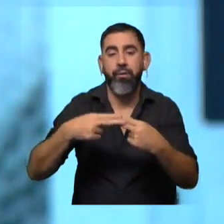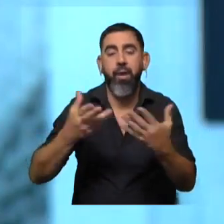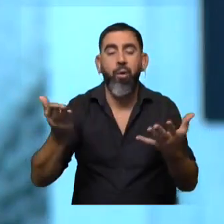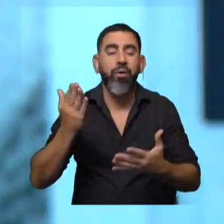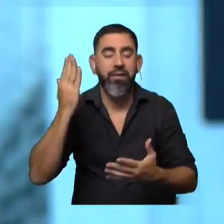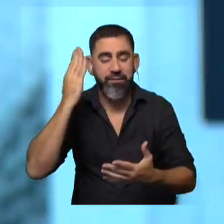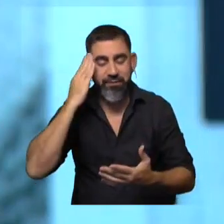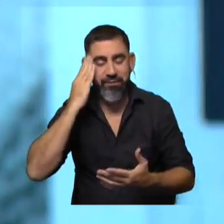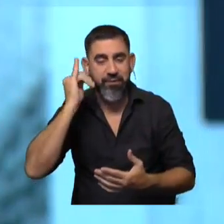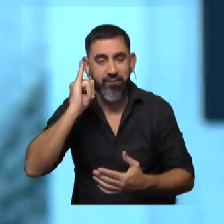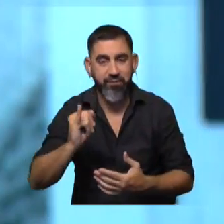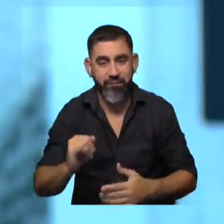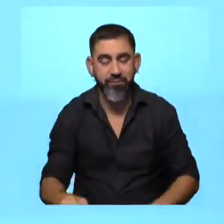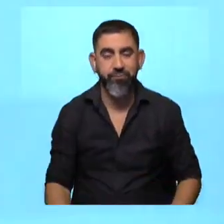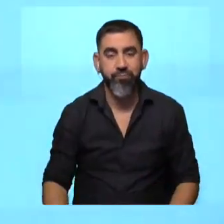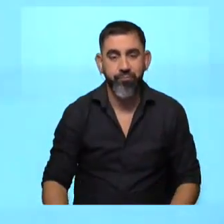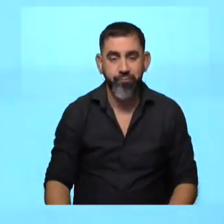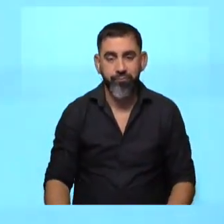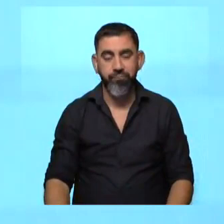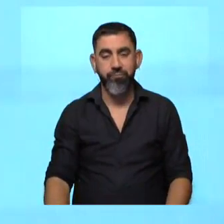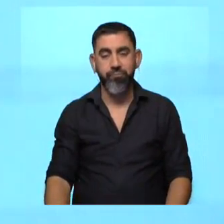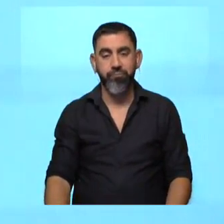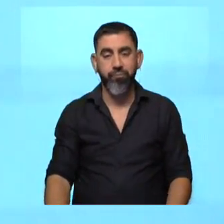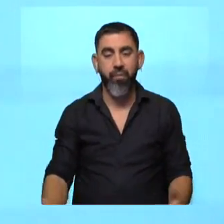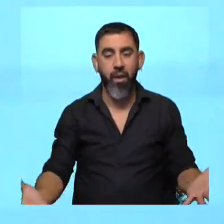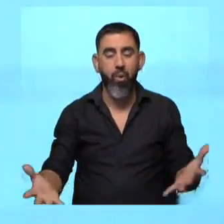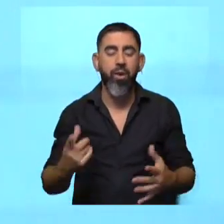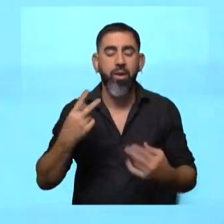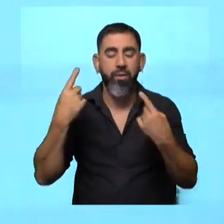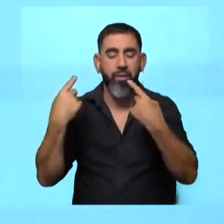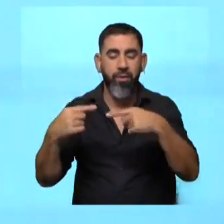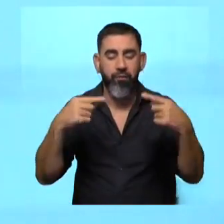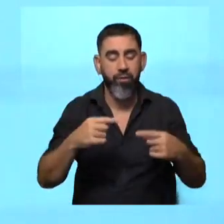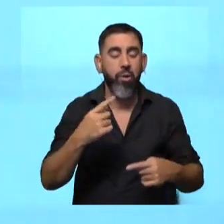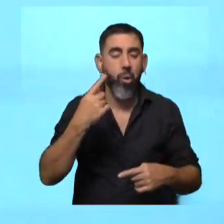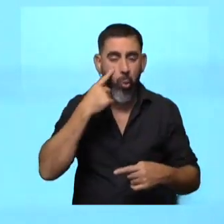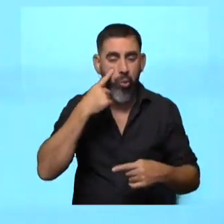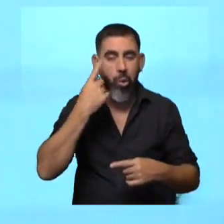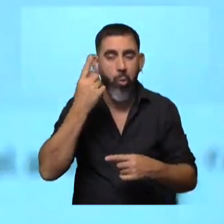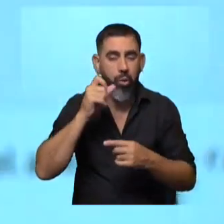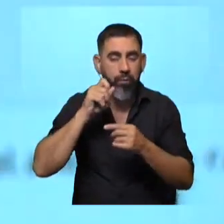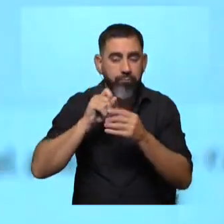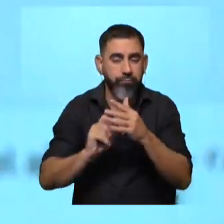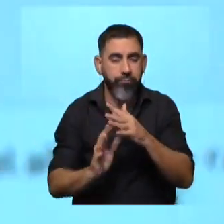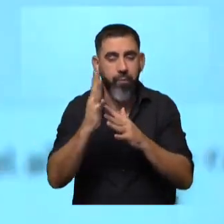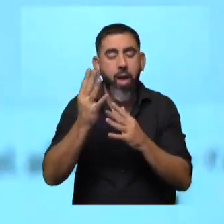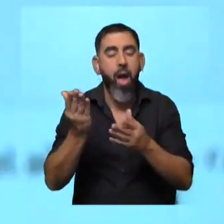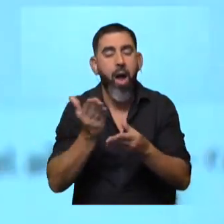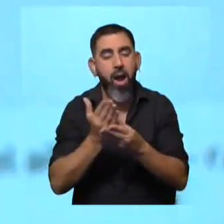que, bueno, ahora estamos en otro contexto porque es de público conocimiento que hubo filtraciones de